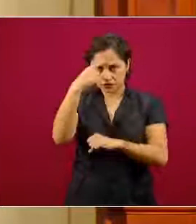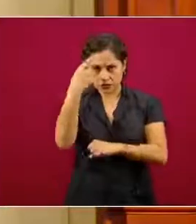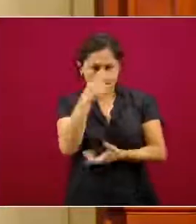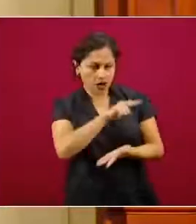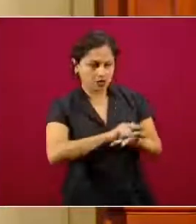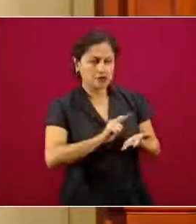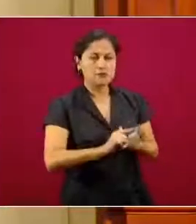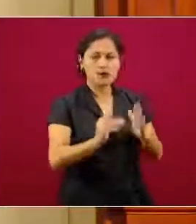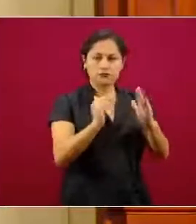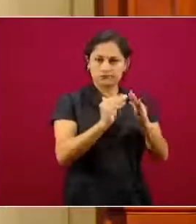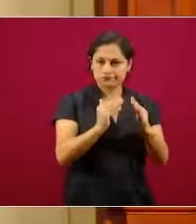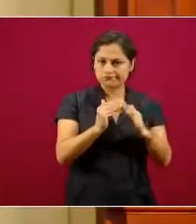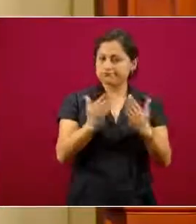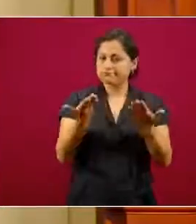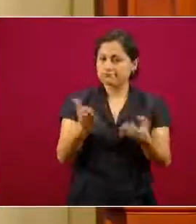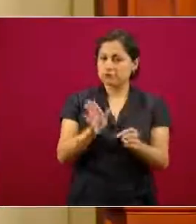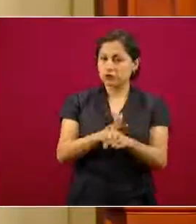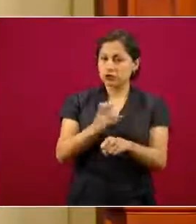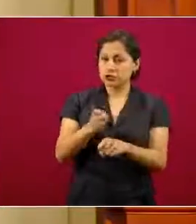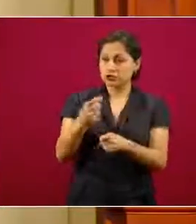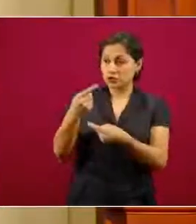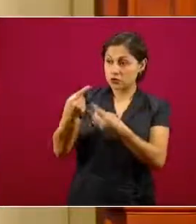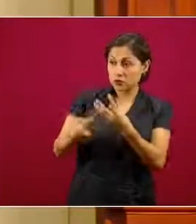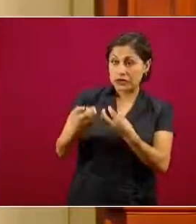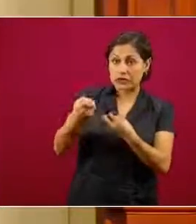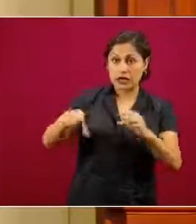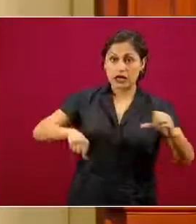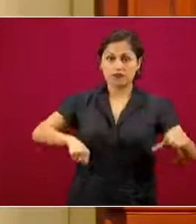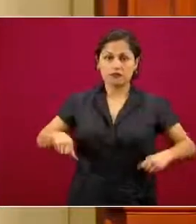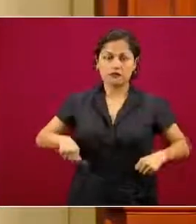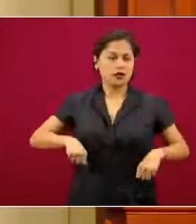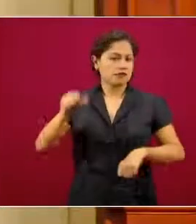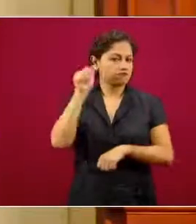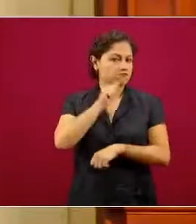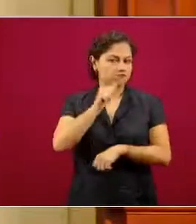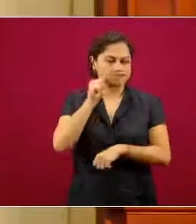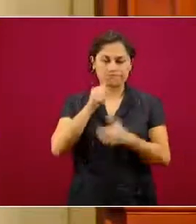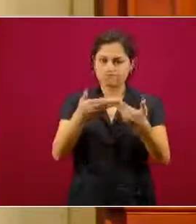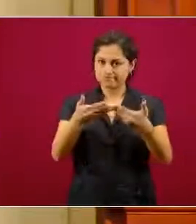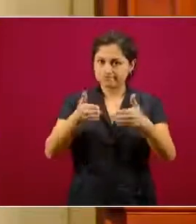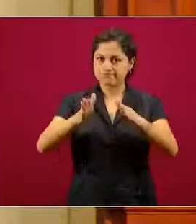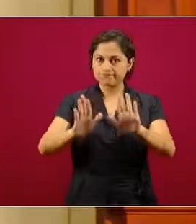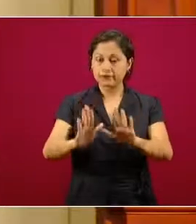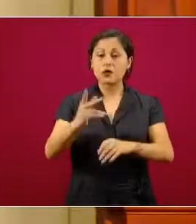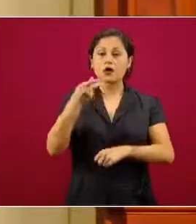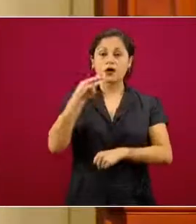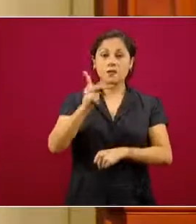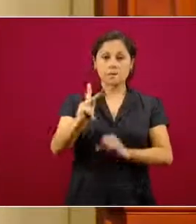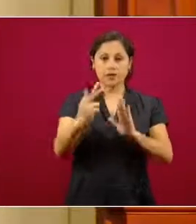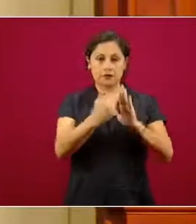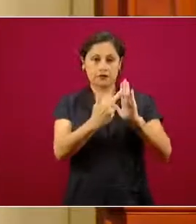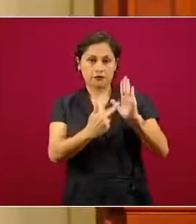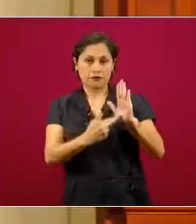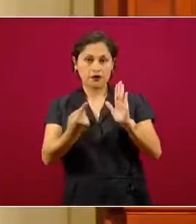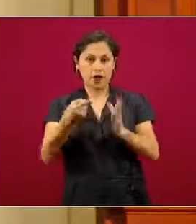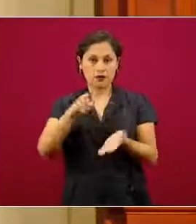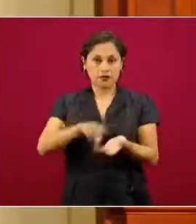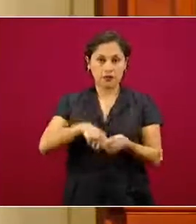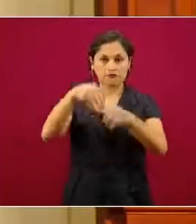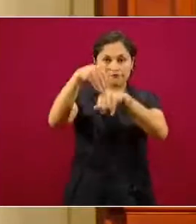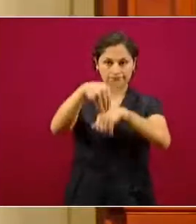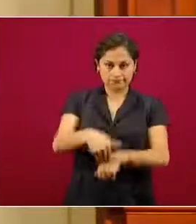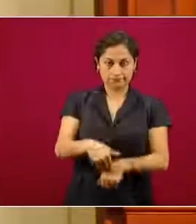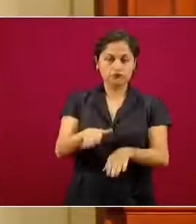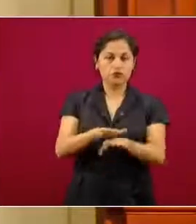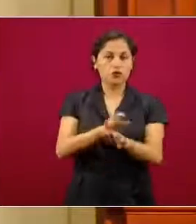el hogar. Por lo tanto, estos deben de permanecer abiertos siempre. Sin embargo, hay ciertos lineamientos para que tanto la sana